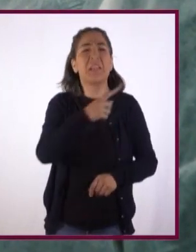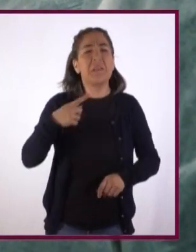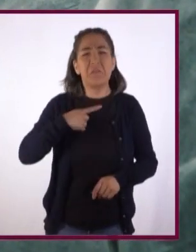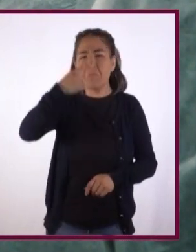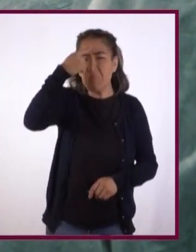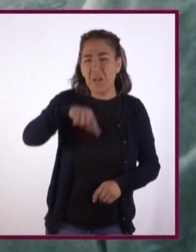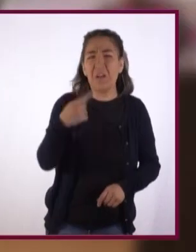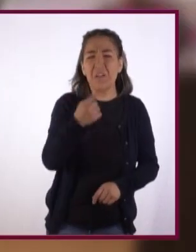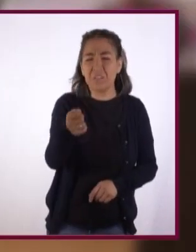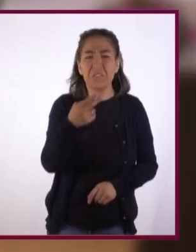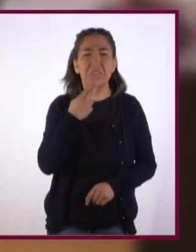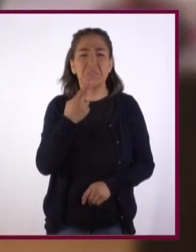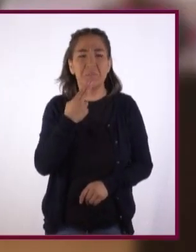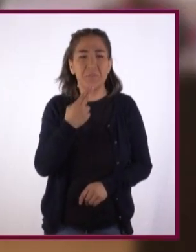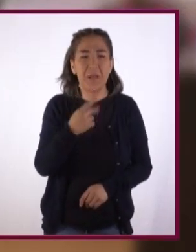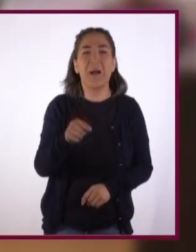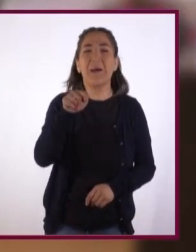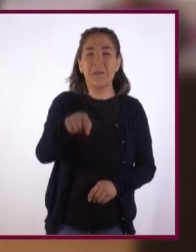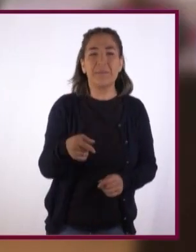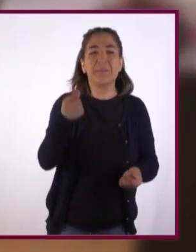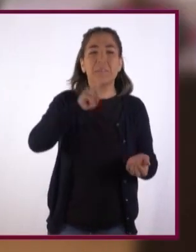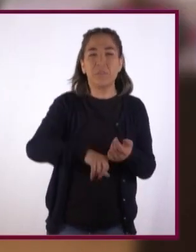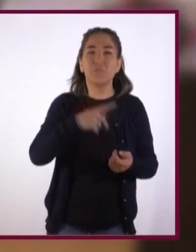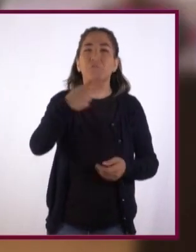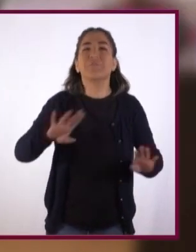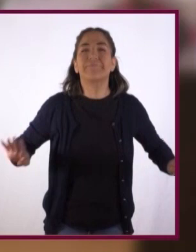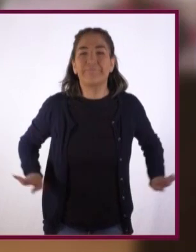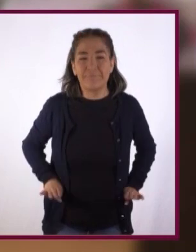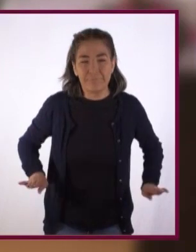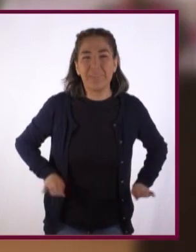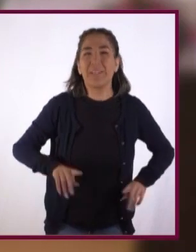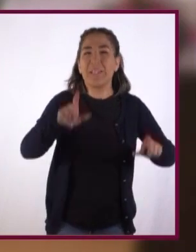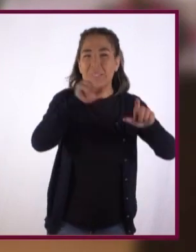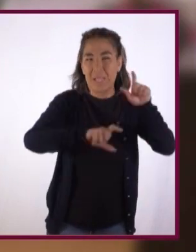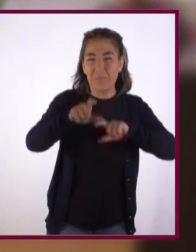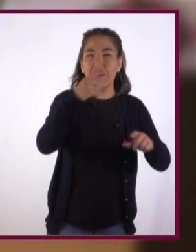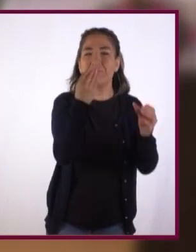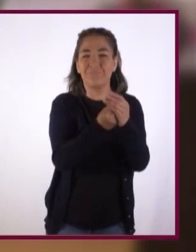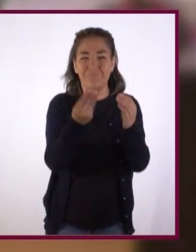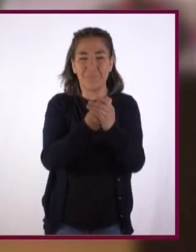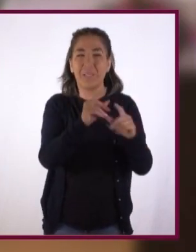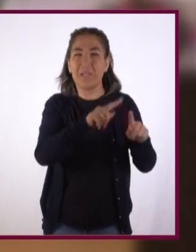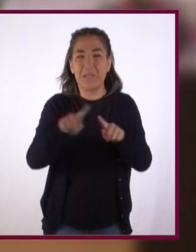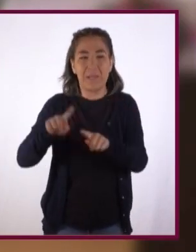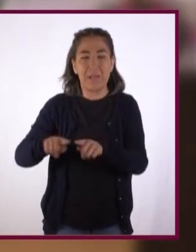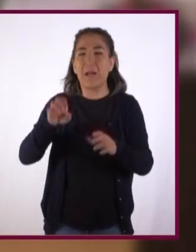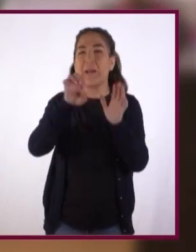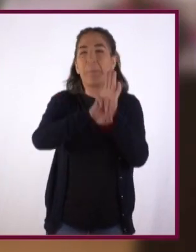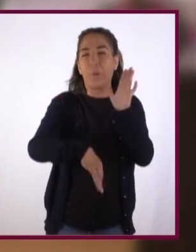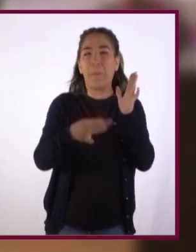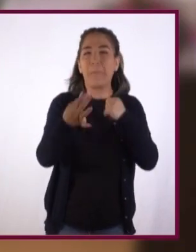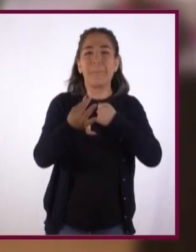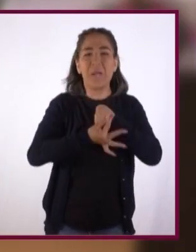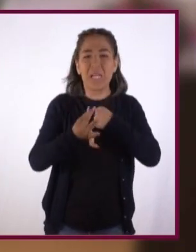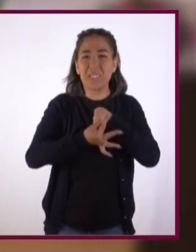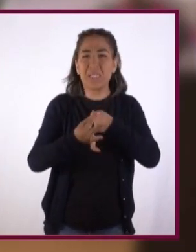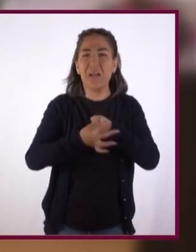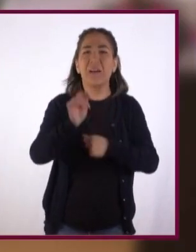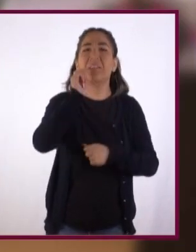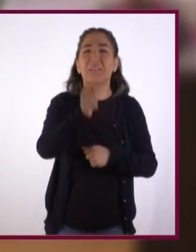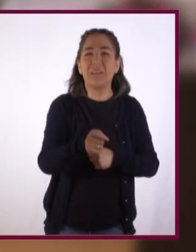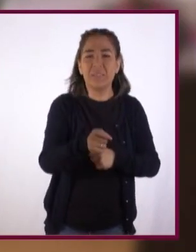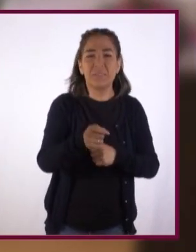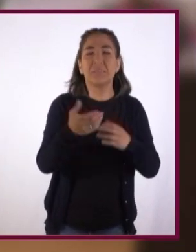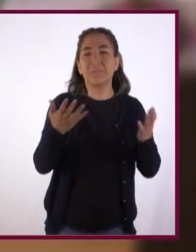qué sirven? Bueno, depende de la propiedad. Hay muchísimas propiedades químicas. Por ejemplo, hablando de materiales metálicos, tenemos